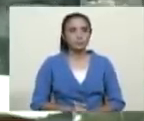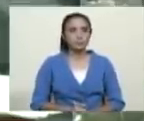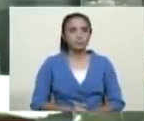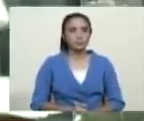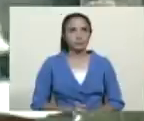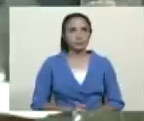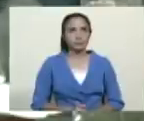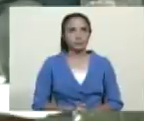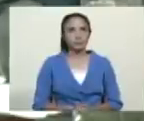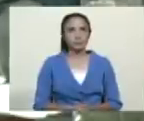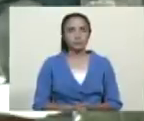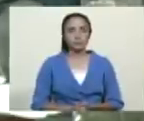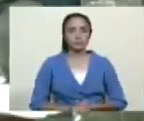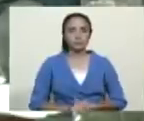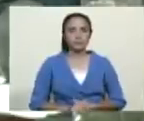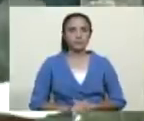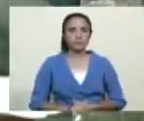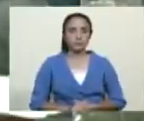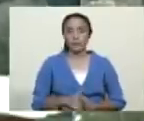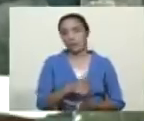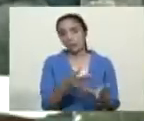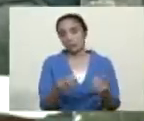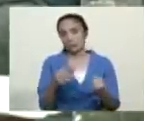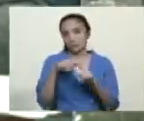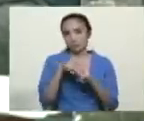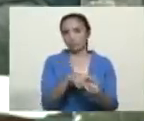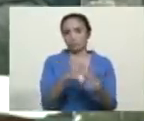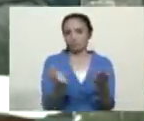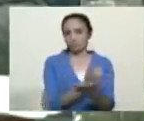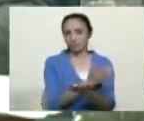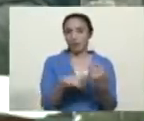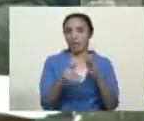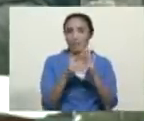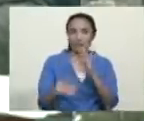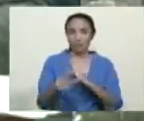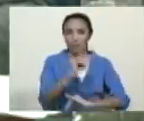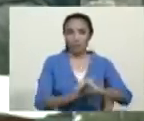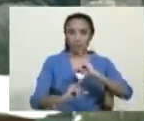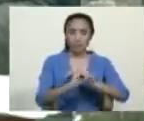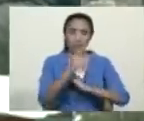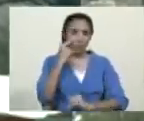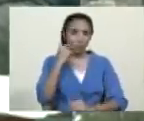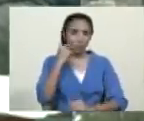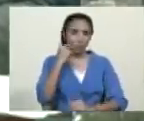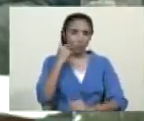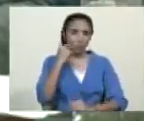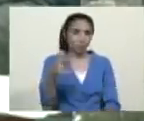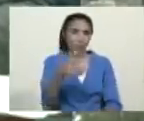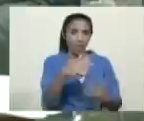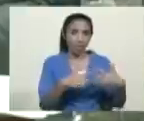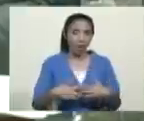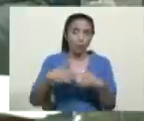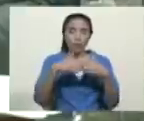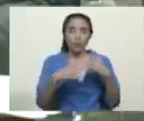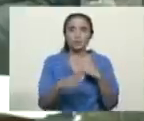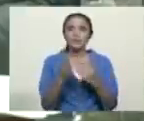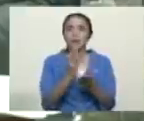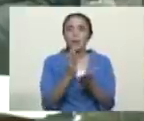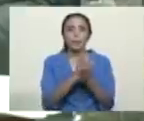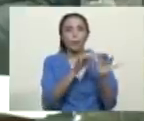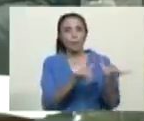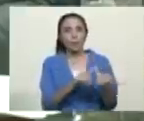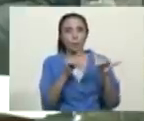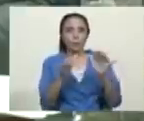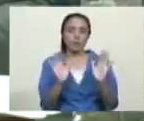Esta violación de los principios más básicos del derecho internacional ya son costumbre en el caso de Estados Unidos. Para